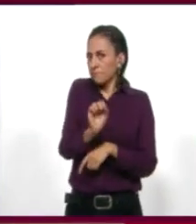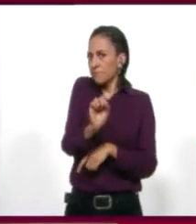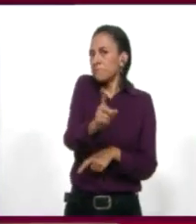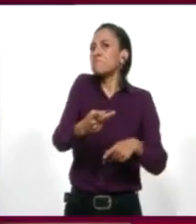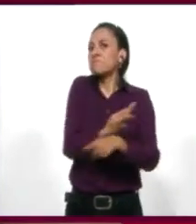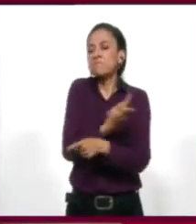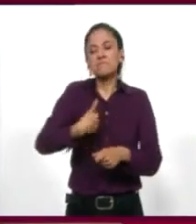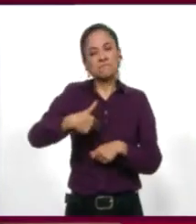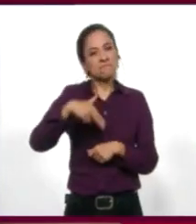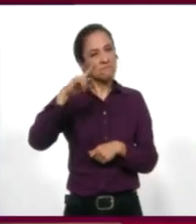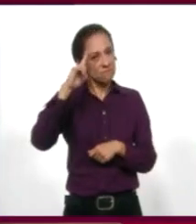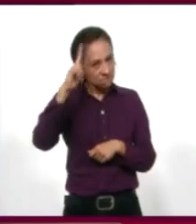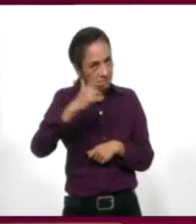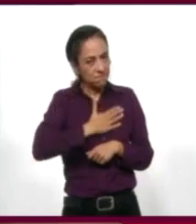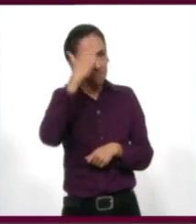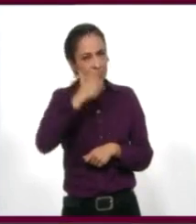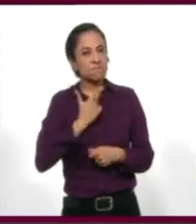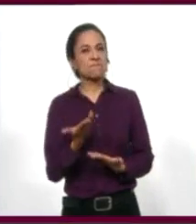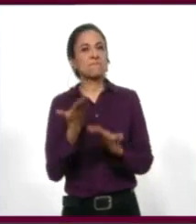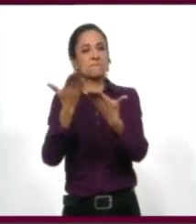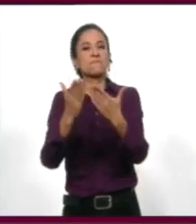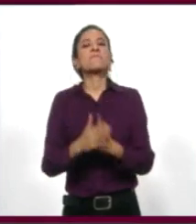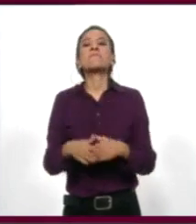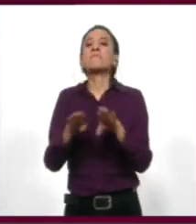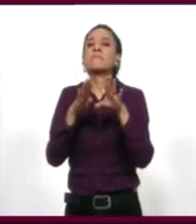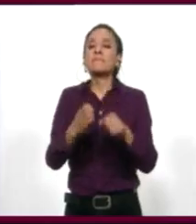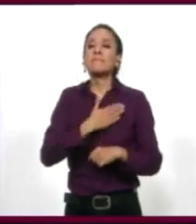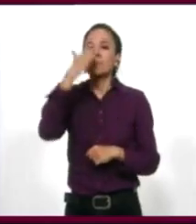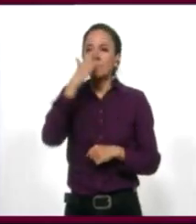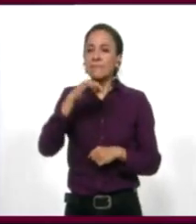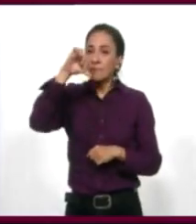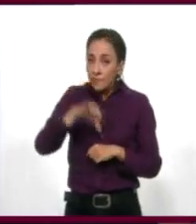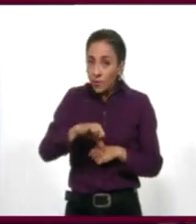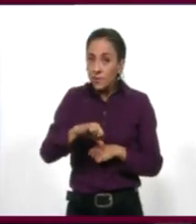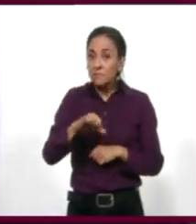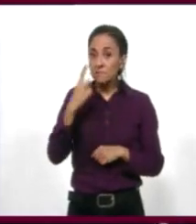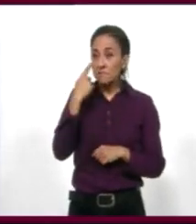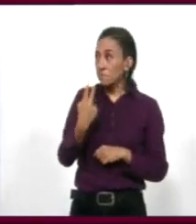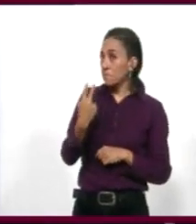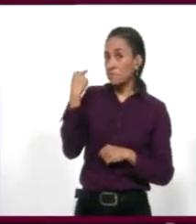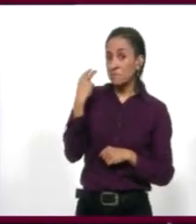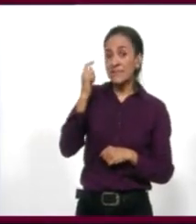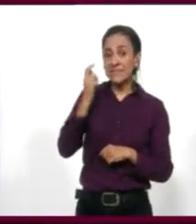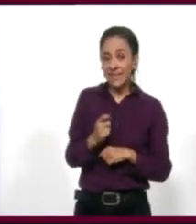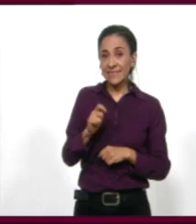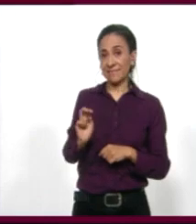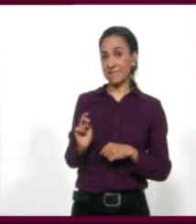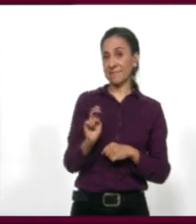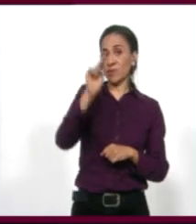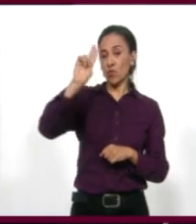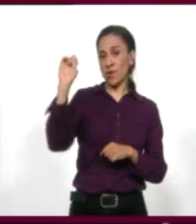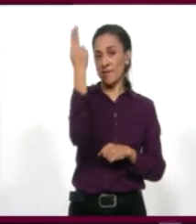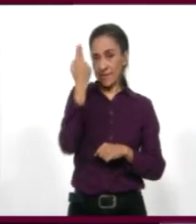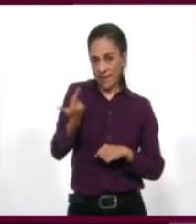saludo, Miguel. Buenas noches. Adelante. ¿Cómo estás, Guadalupe? Buenas noches. Hoy transmitimos teniendo de fondo la escalinata de la Universidad de